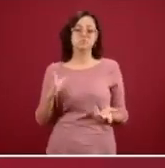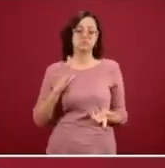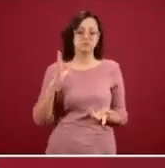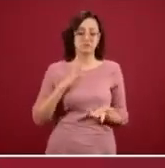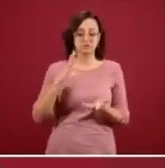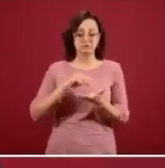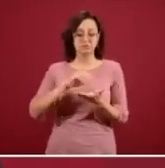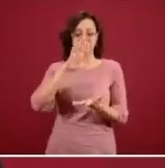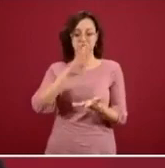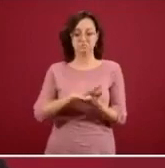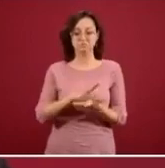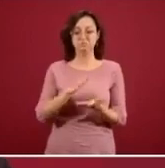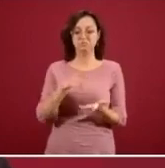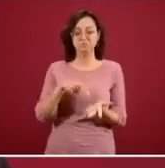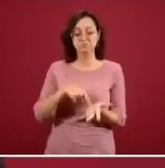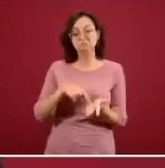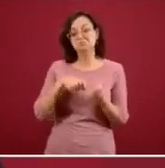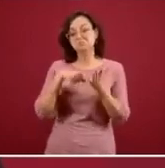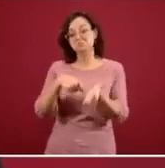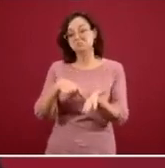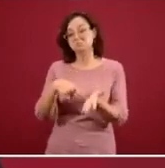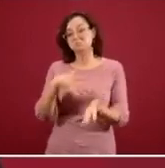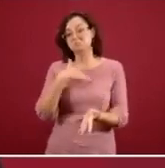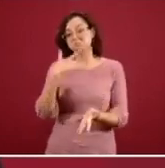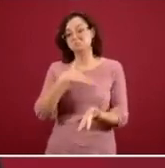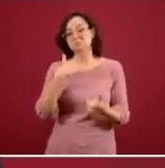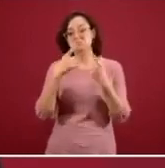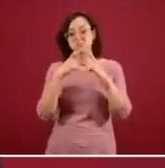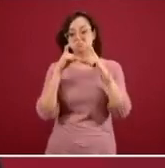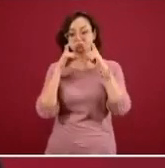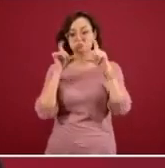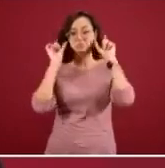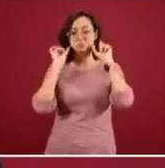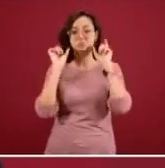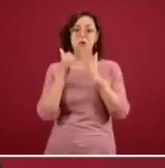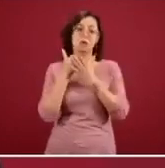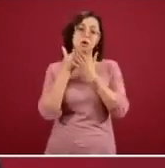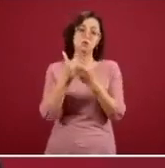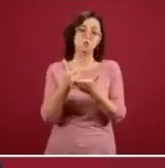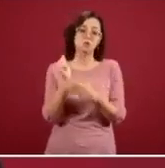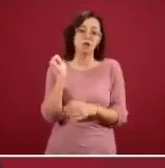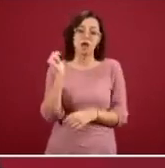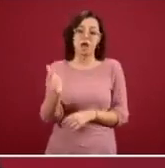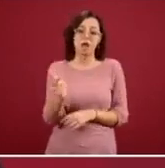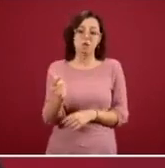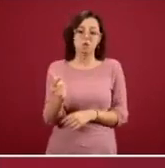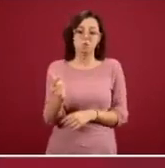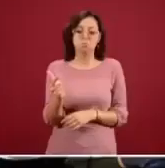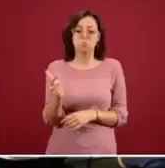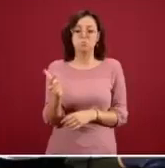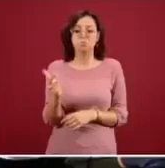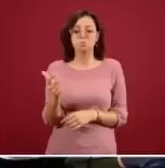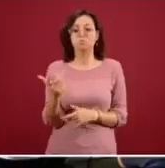documentación científica reciente que sugiere que el cubrebocas podría ser una medida efectiva. Definitivamente lo